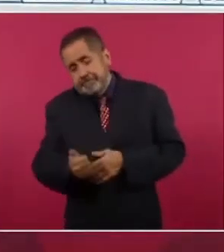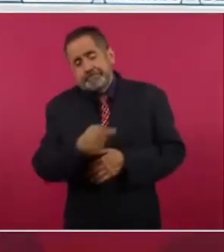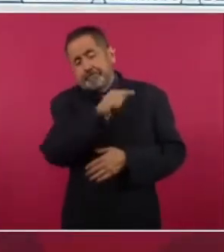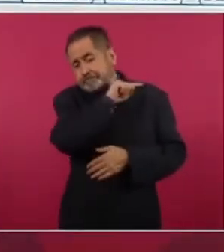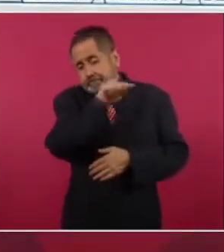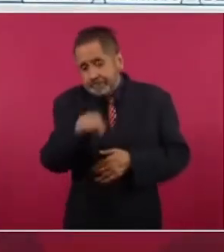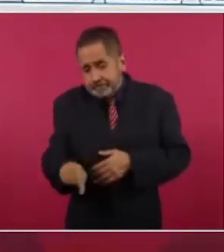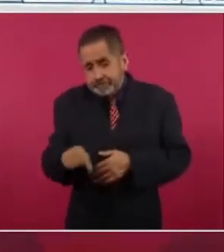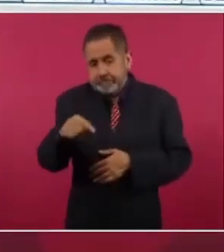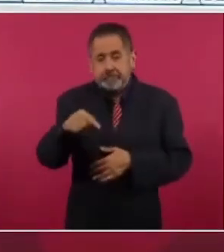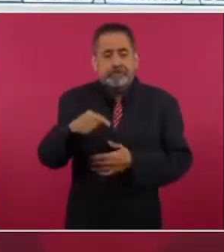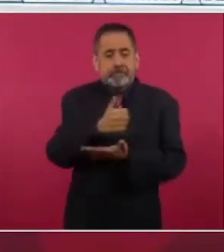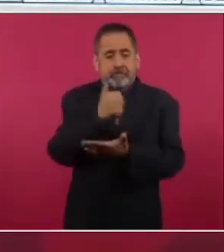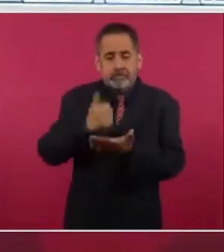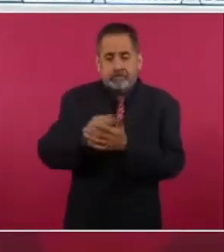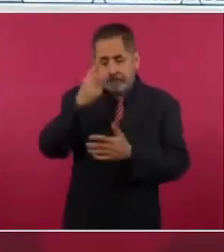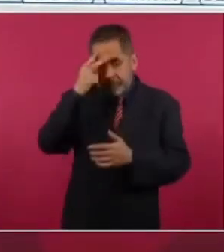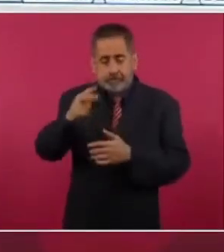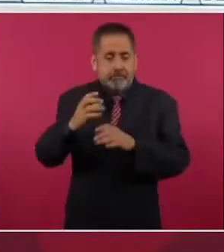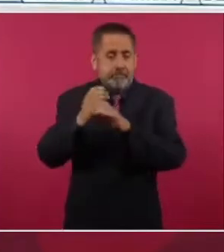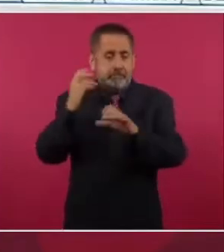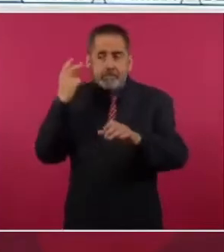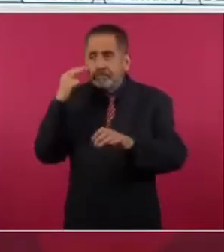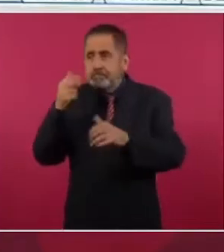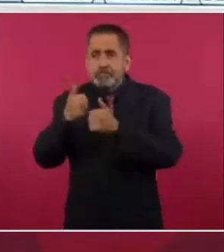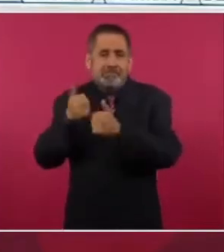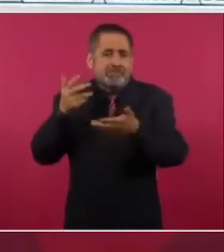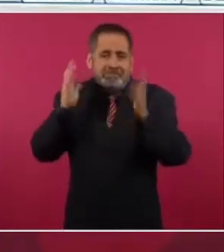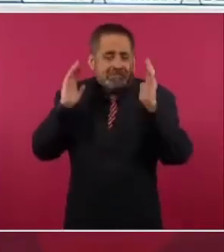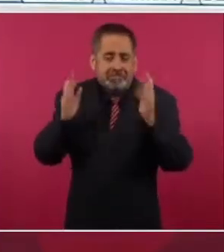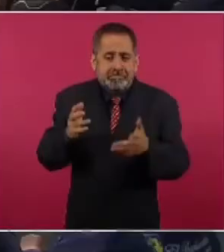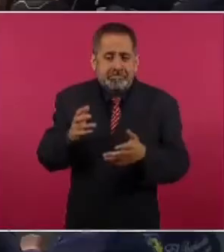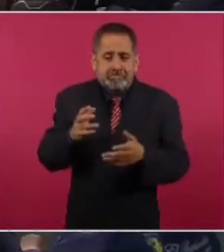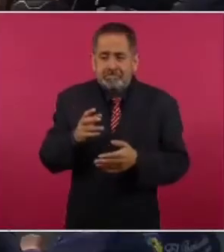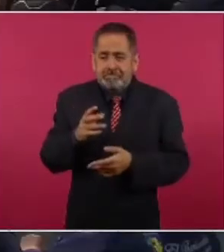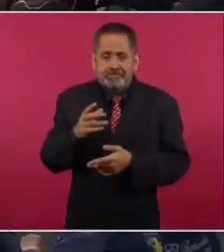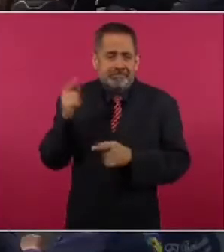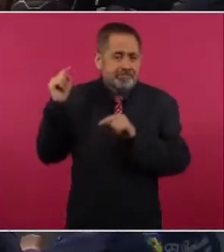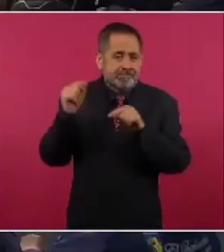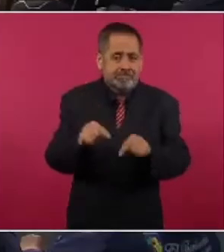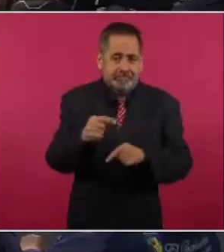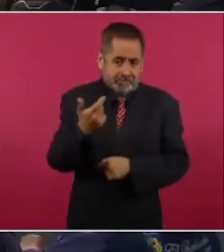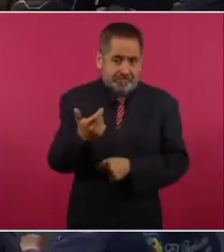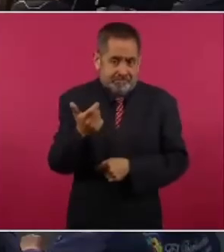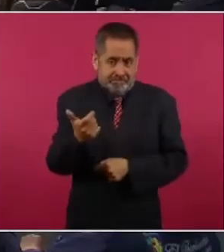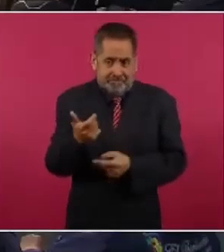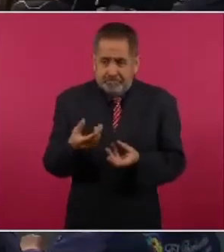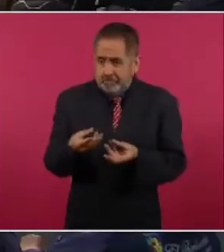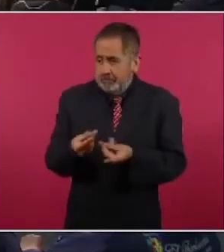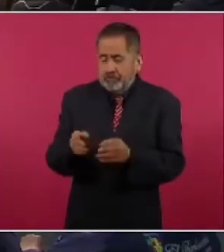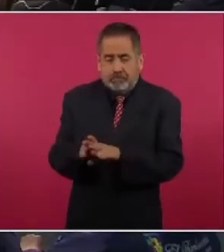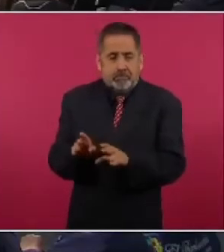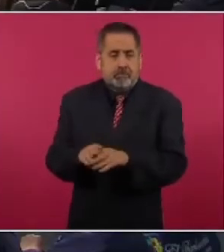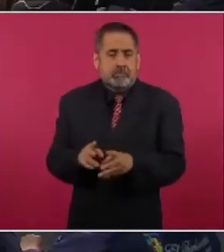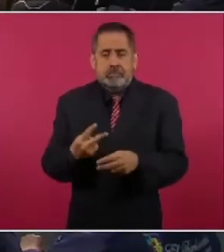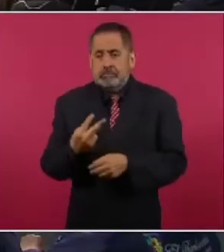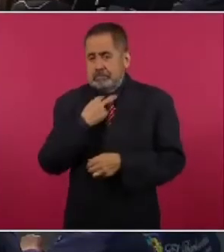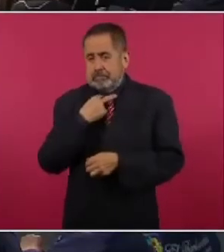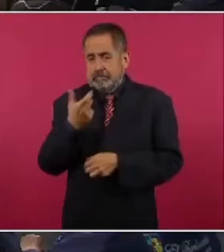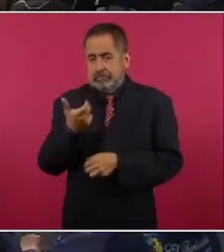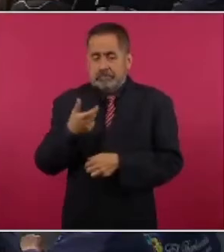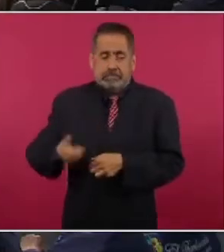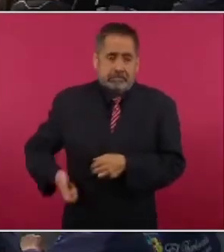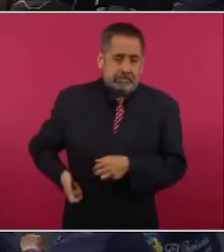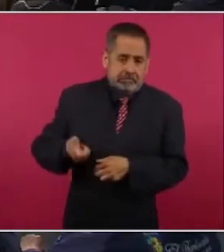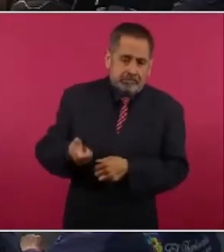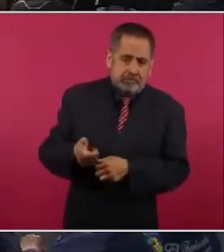tener que hacer un transporte que muchas veces nunca se considera que eso cuesta y es también un impacto de gasto de bolsillo. A